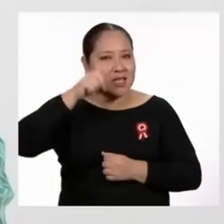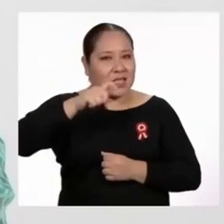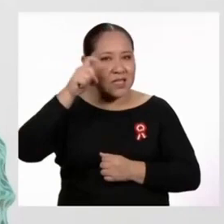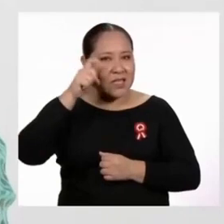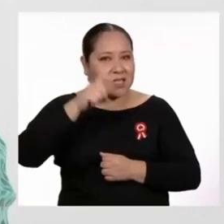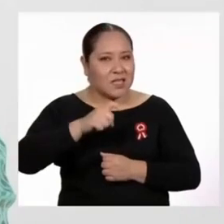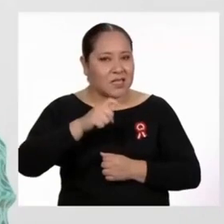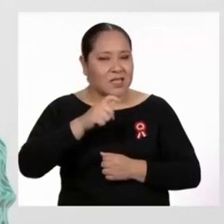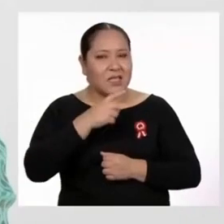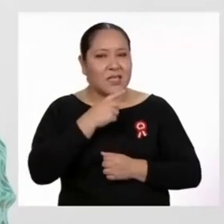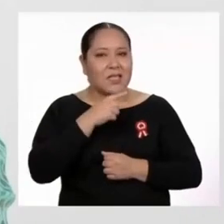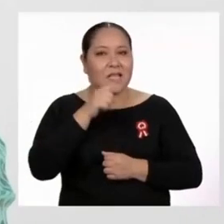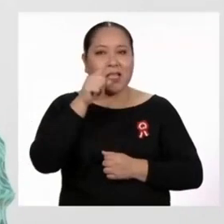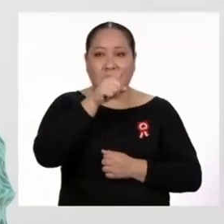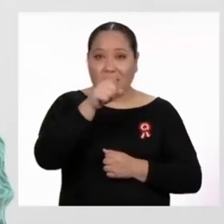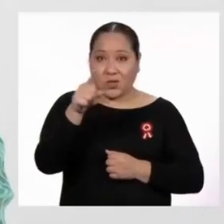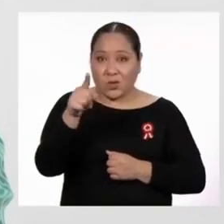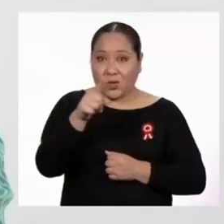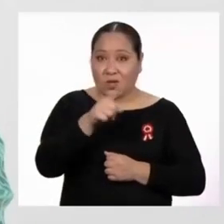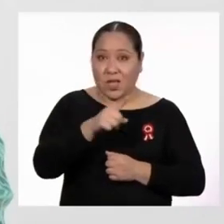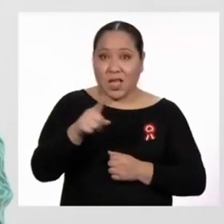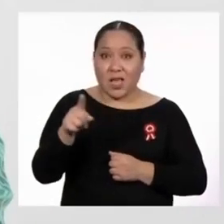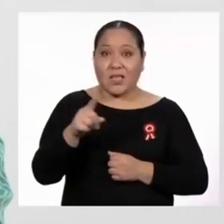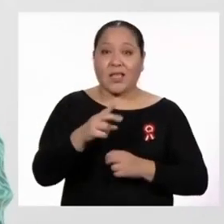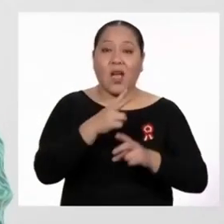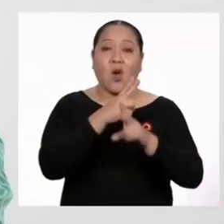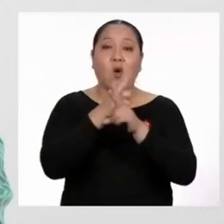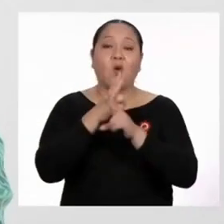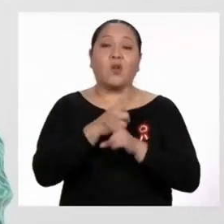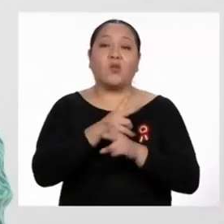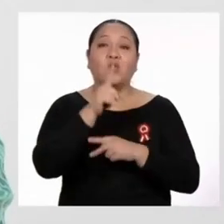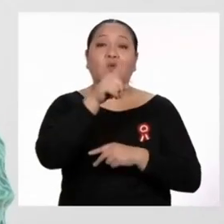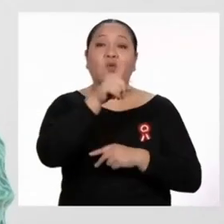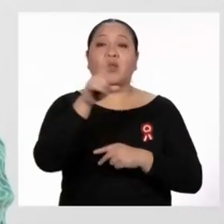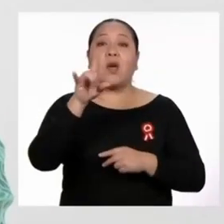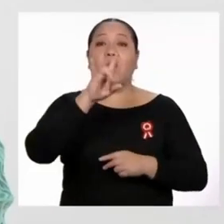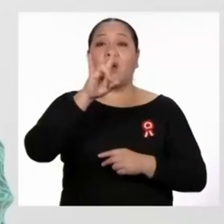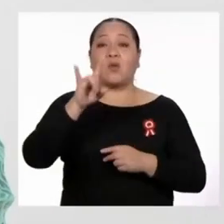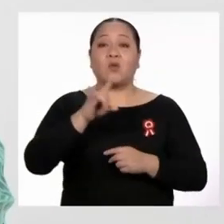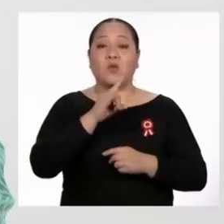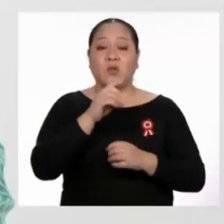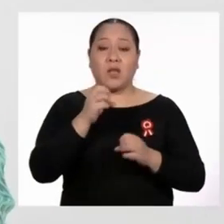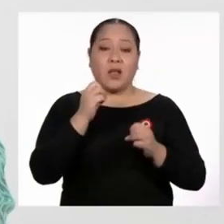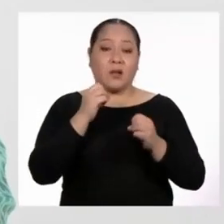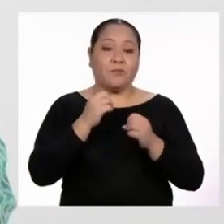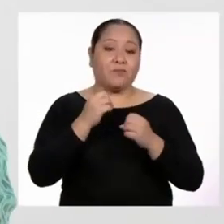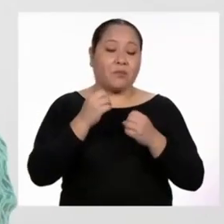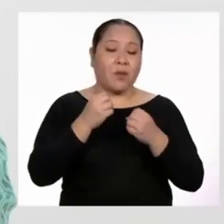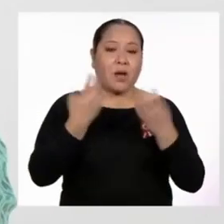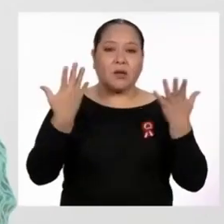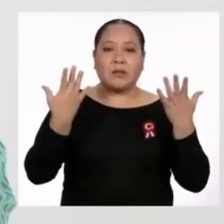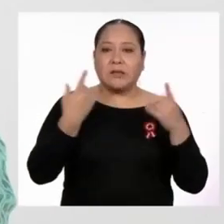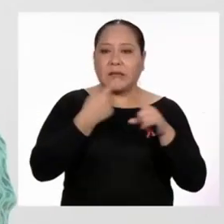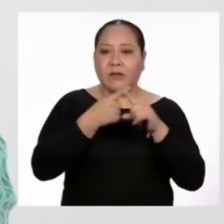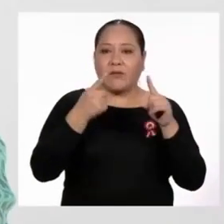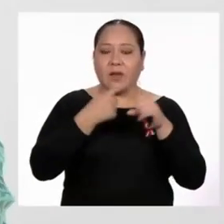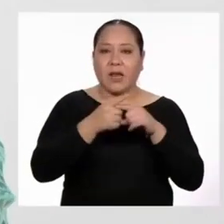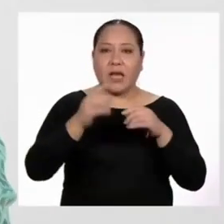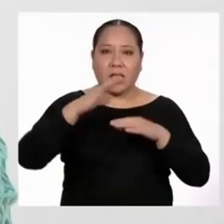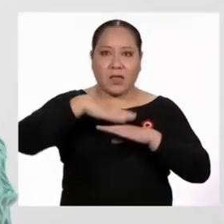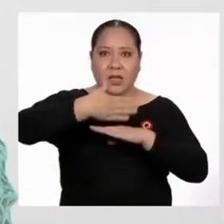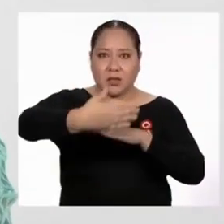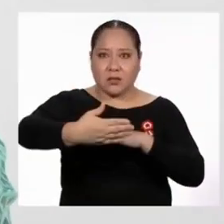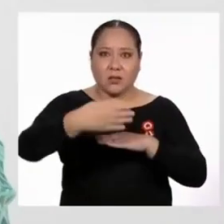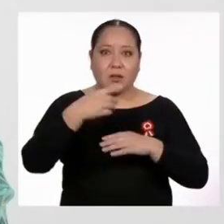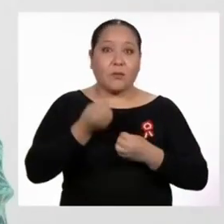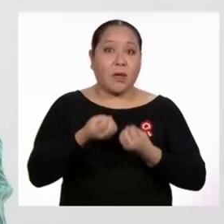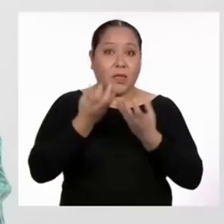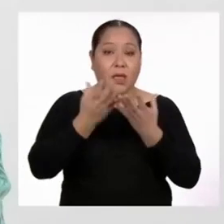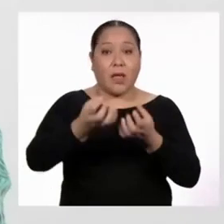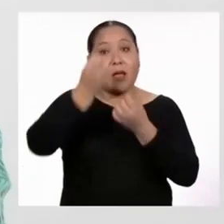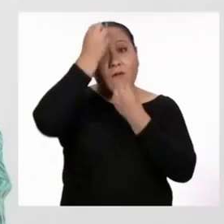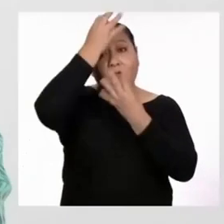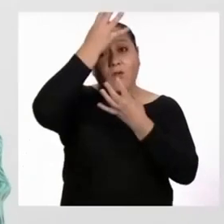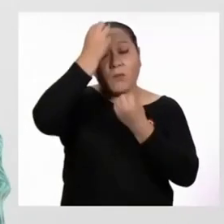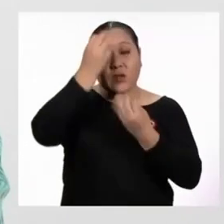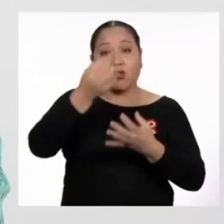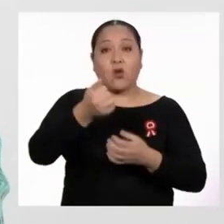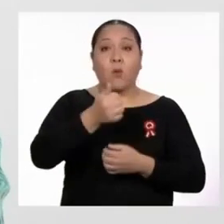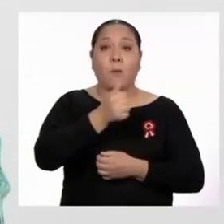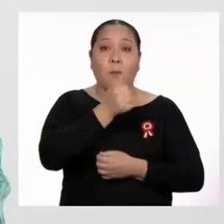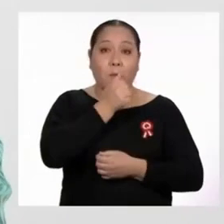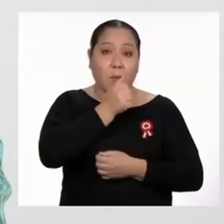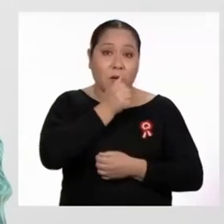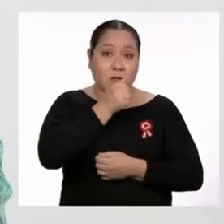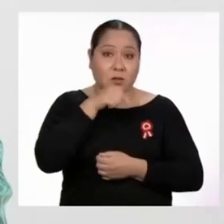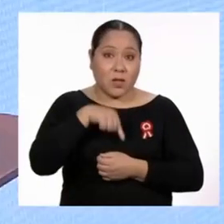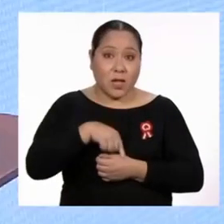muy cuidadosos. Si es que vamos a utilizar redes sociales y vamos a brindar información personal, que sea